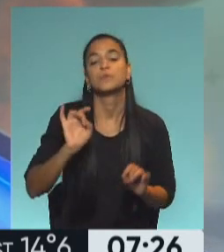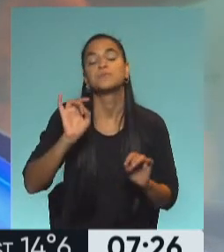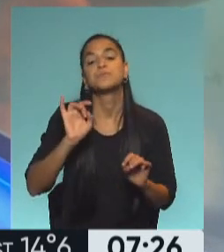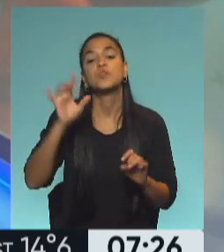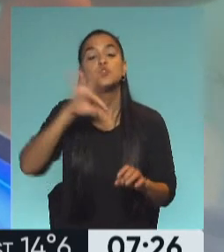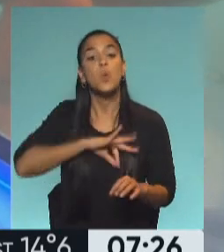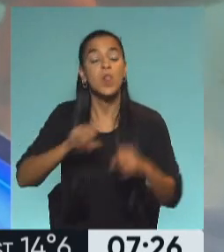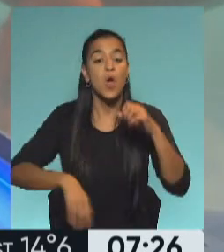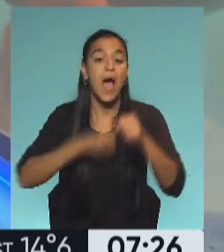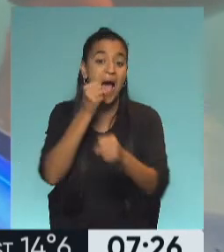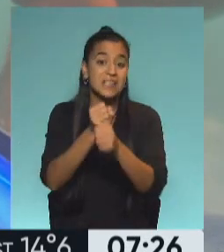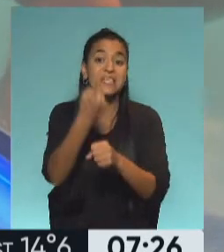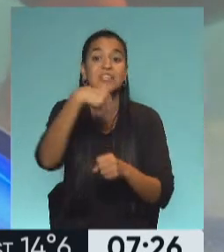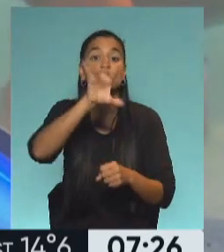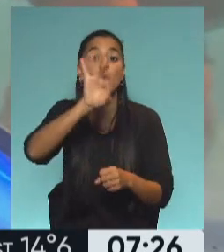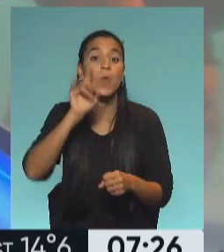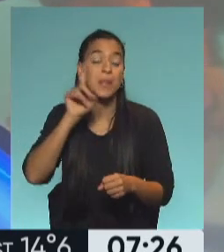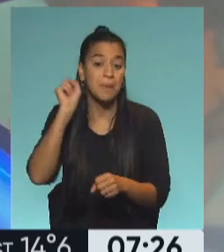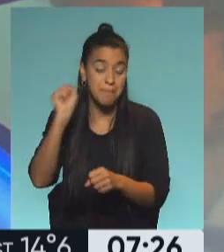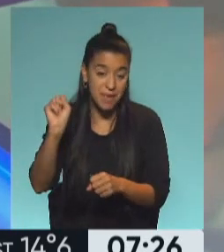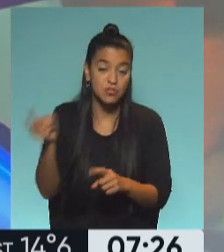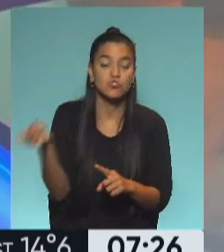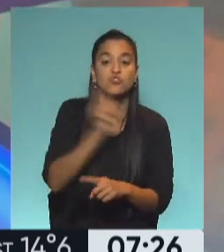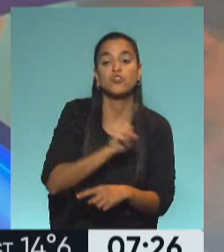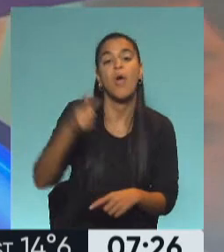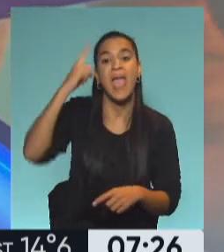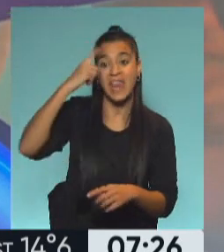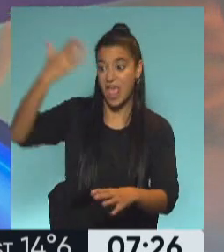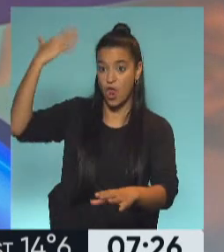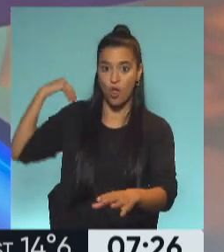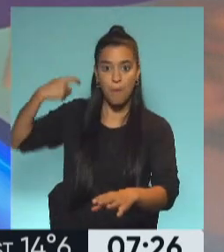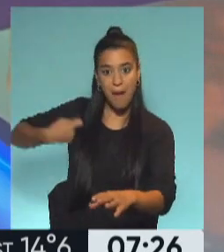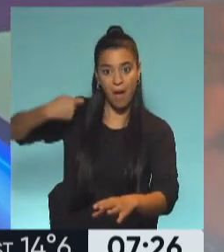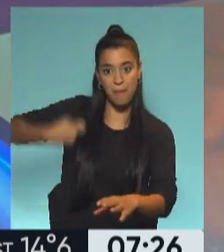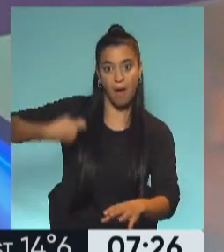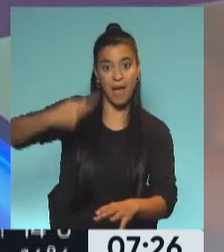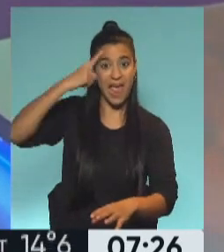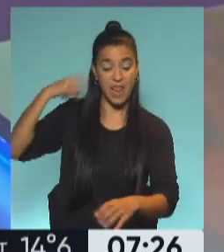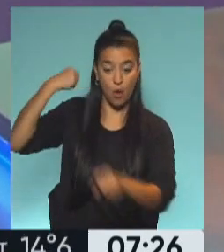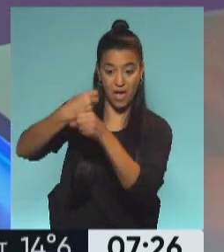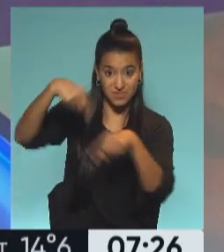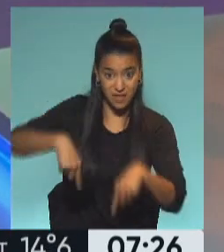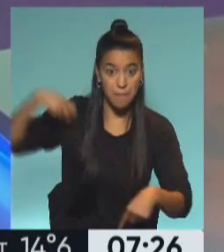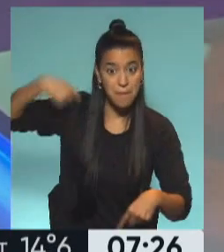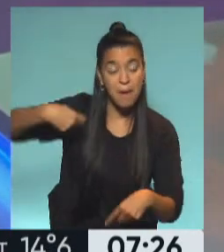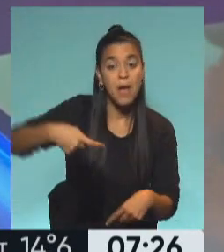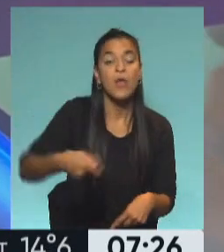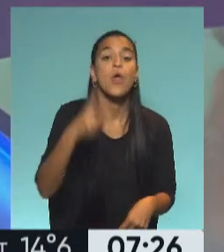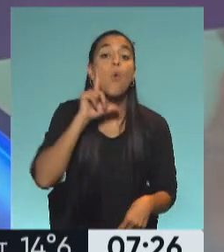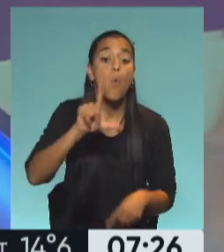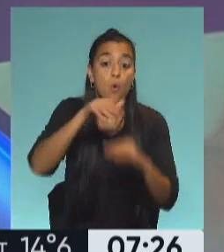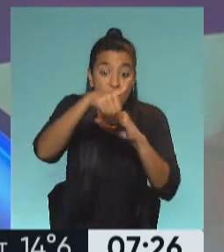hasta 150.000 pesos y el retroactivo a enero, digo, lo que vinieron pagando desde enero para acá, desde